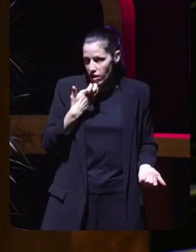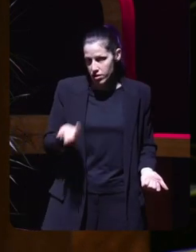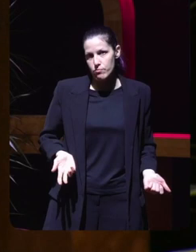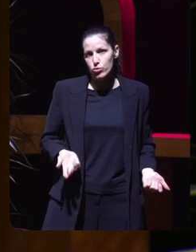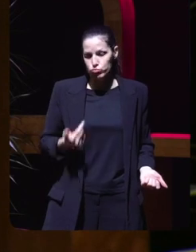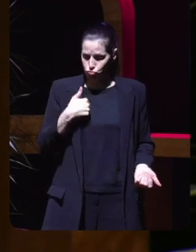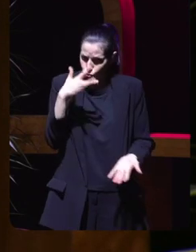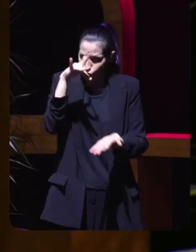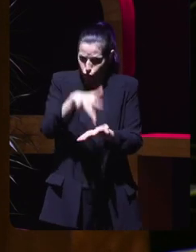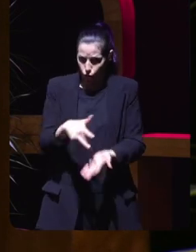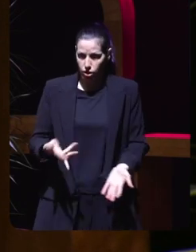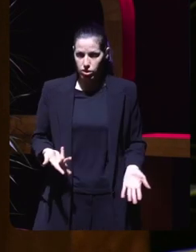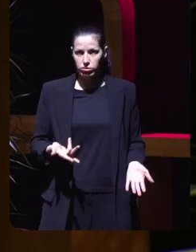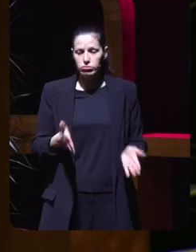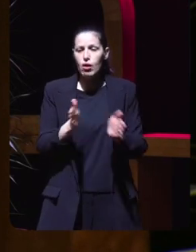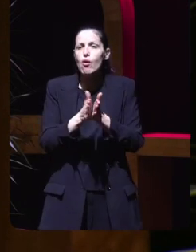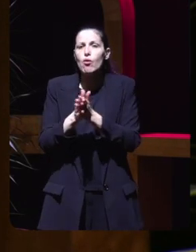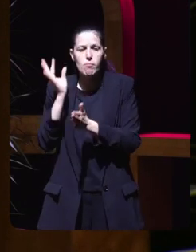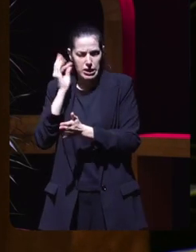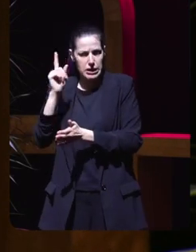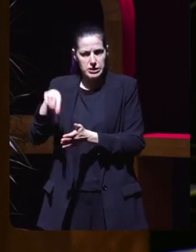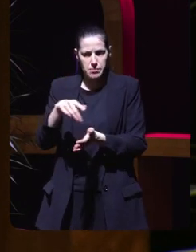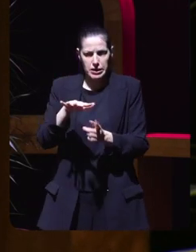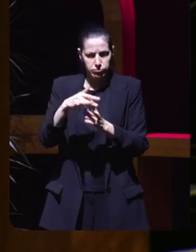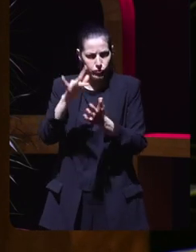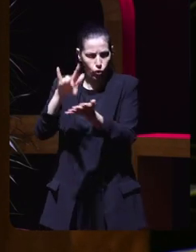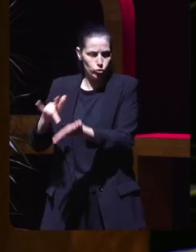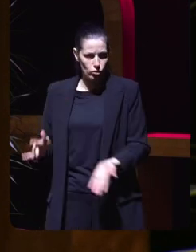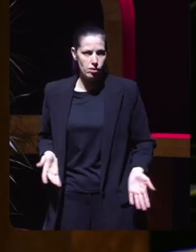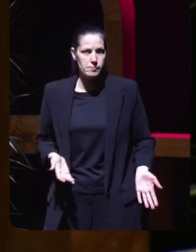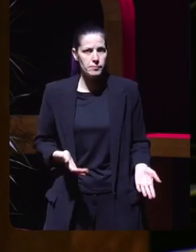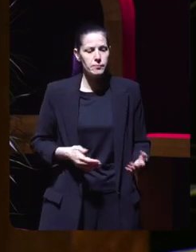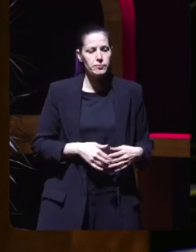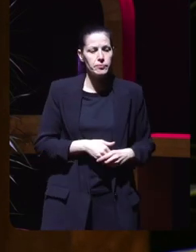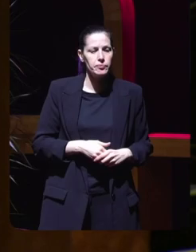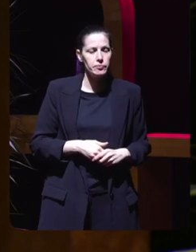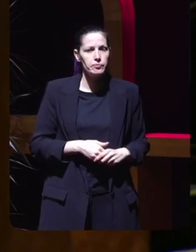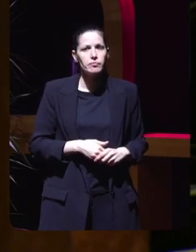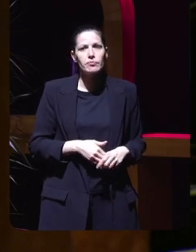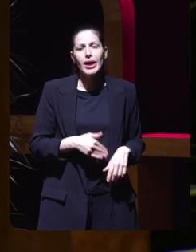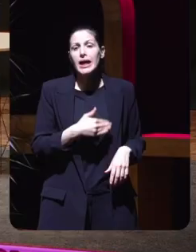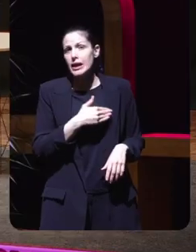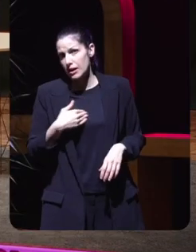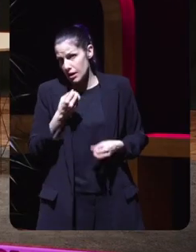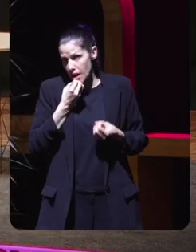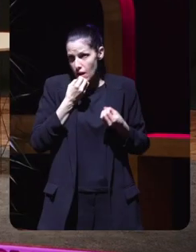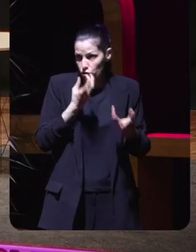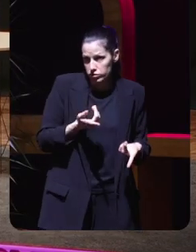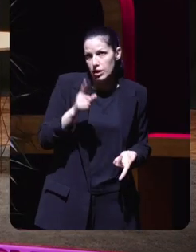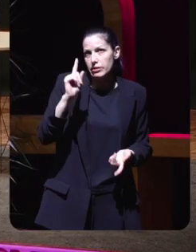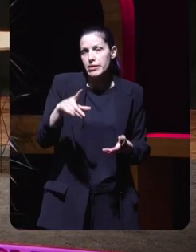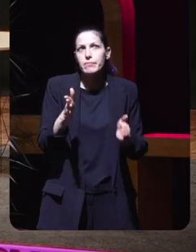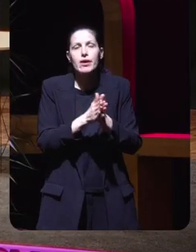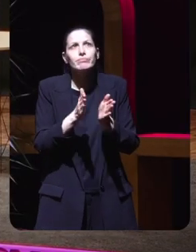desde luego que sí y a compañeras también y bueno he tenido que contar también porque claro no son otra seleccionan